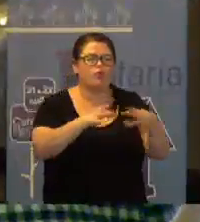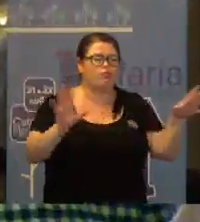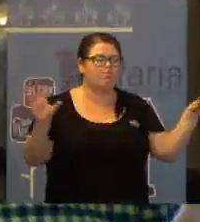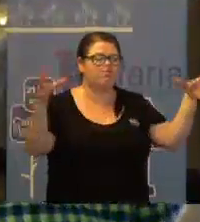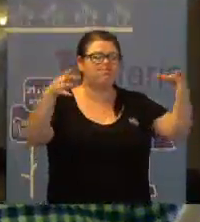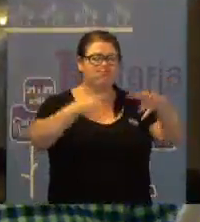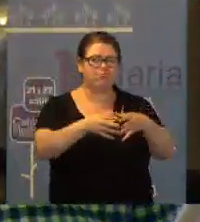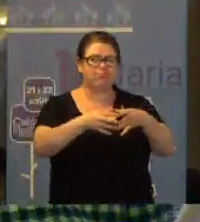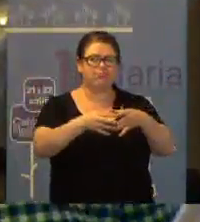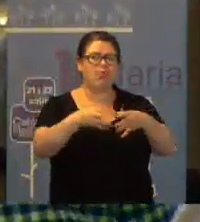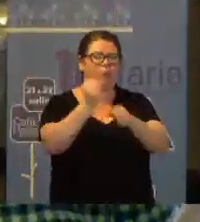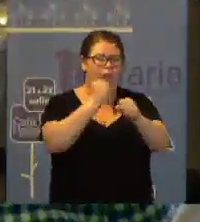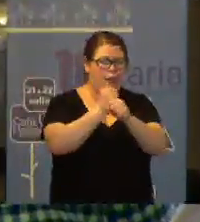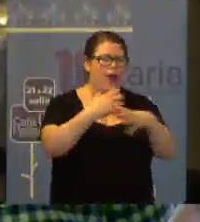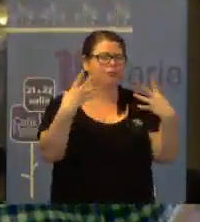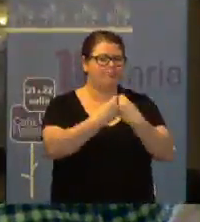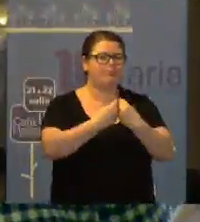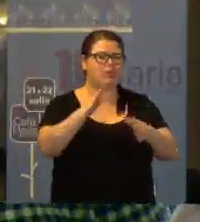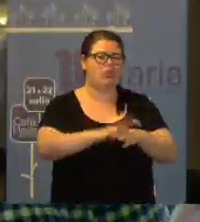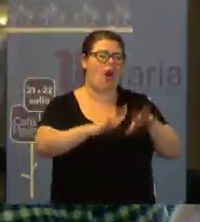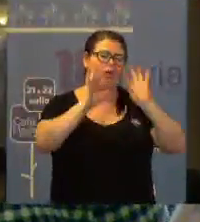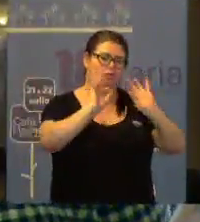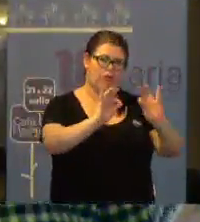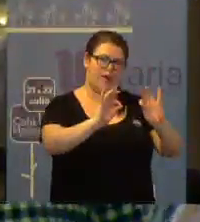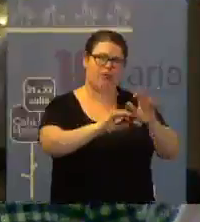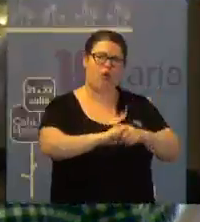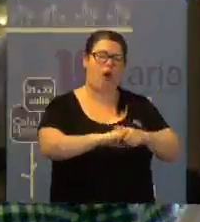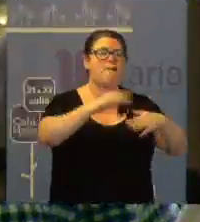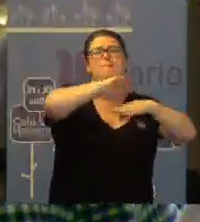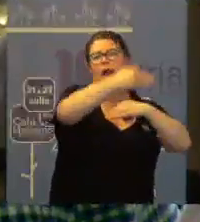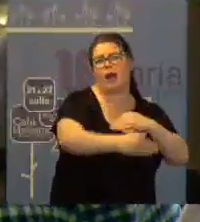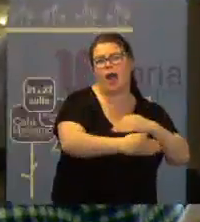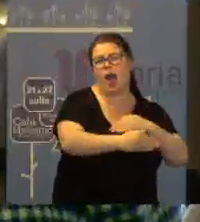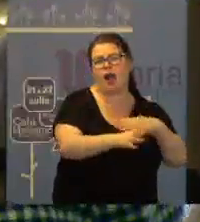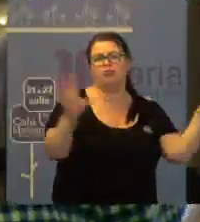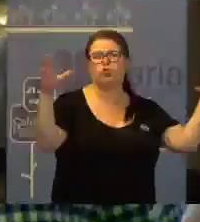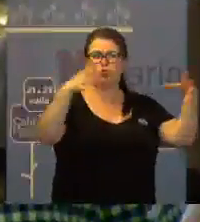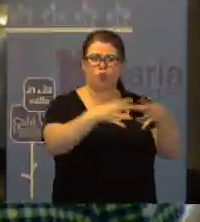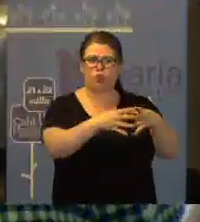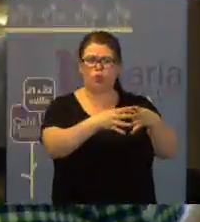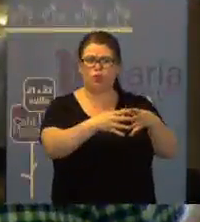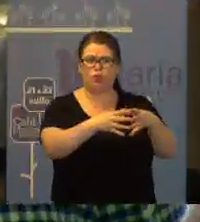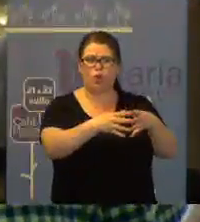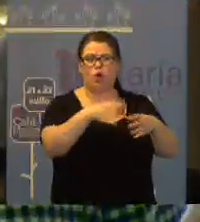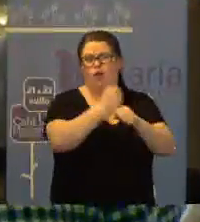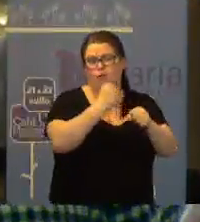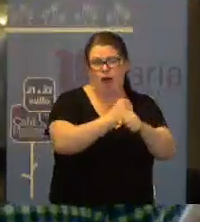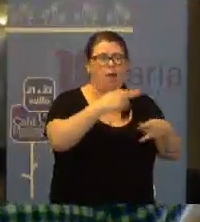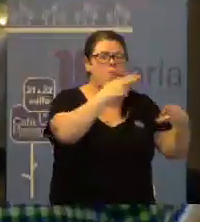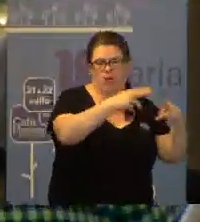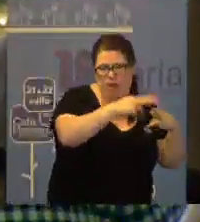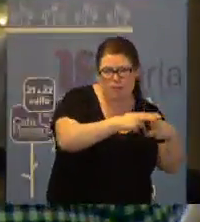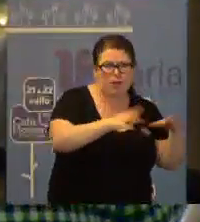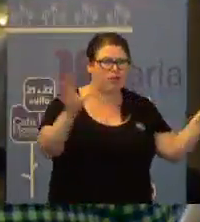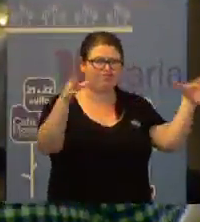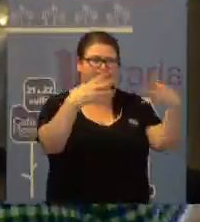etc. Eu tamén indo máis ao concreto, a min en Marea váleme para traballar en conxunto, para traballar políticamente en